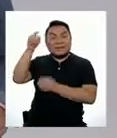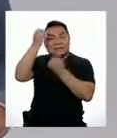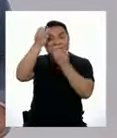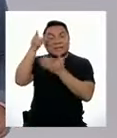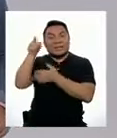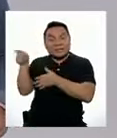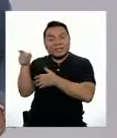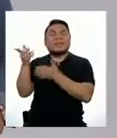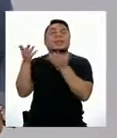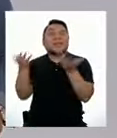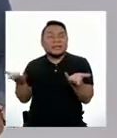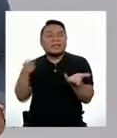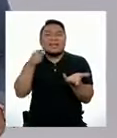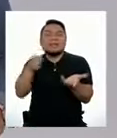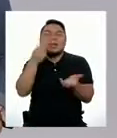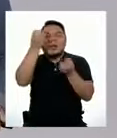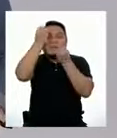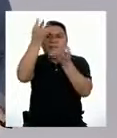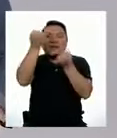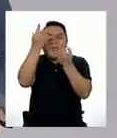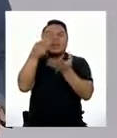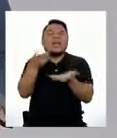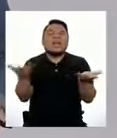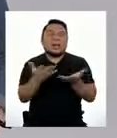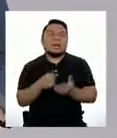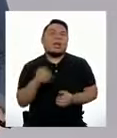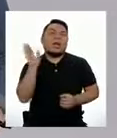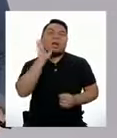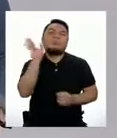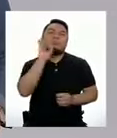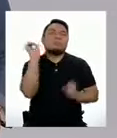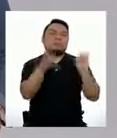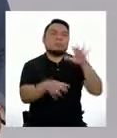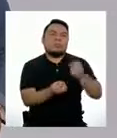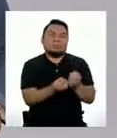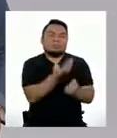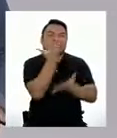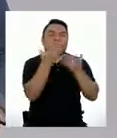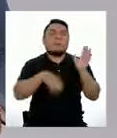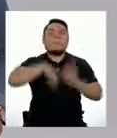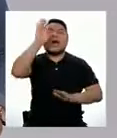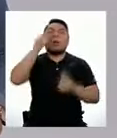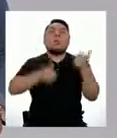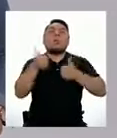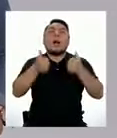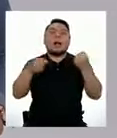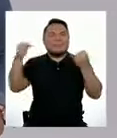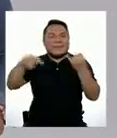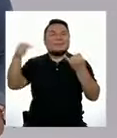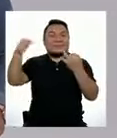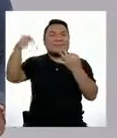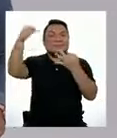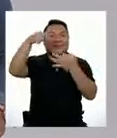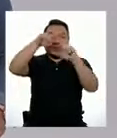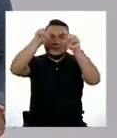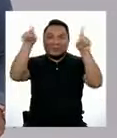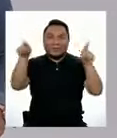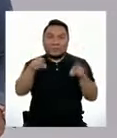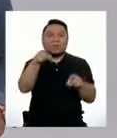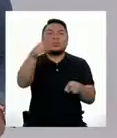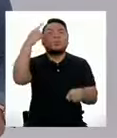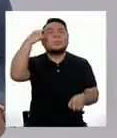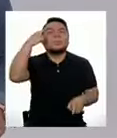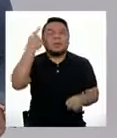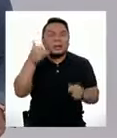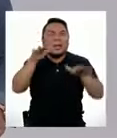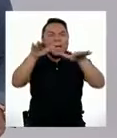deforestación es la actividad que emite la mayor cantidad de gases de efecto invernadero. ¿Qué crees que podamos hacer para bajar las emisiones